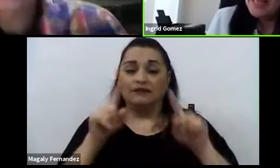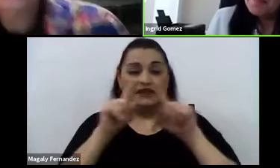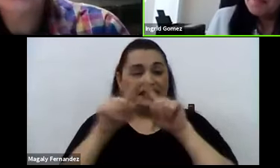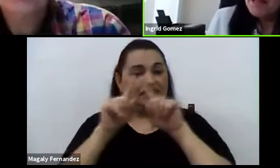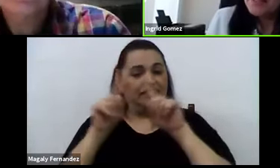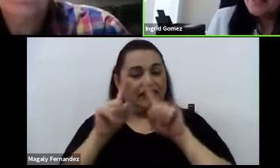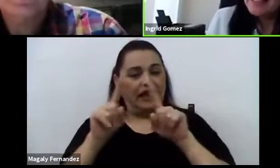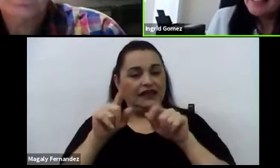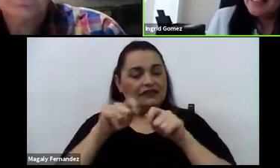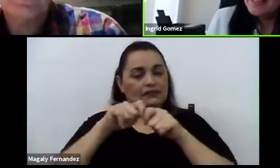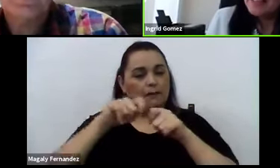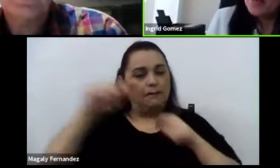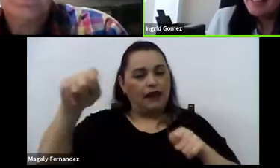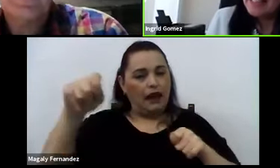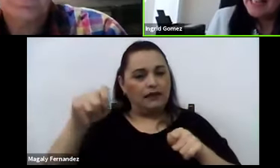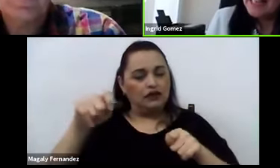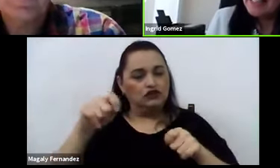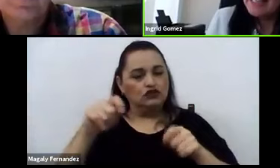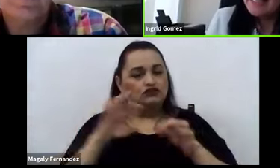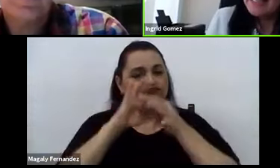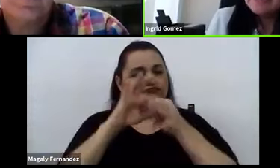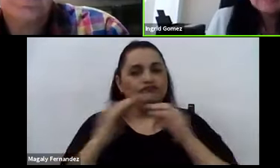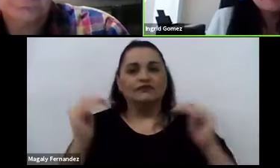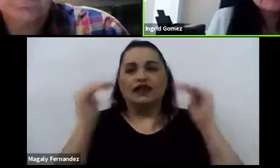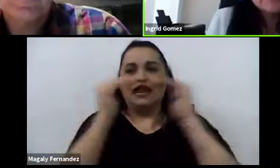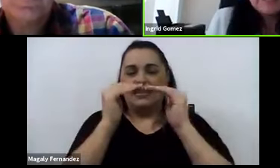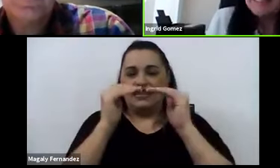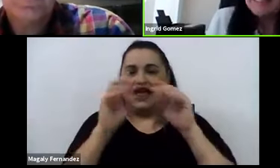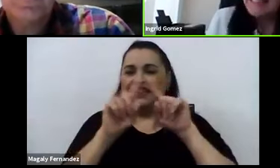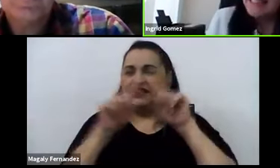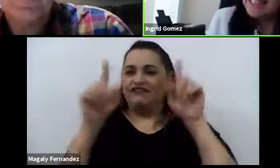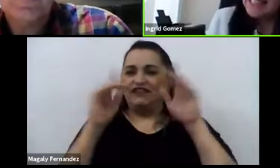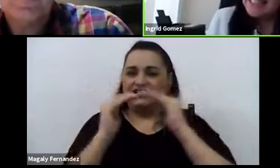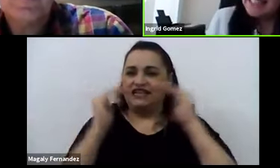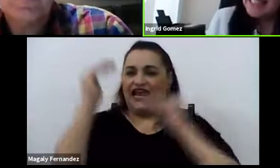varios parámetros que tienen que ver con equidad, esa diferencia de